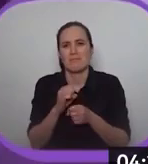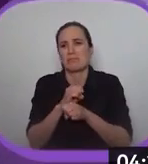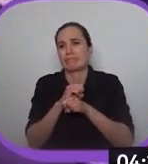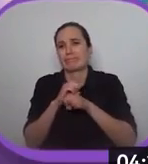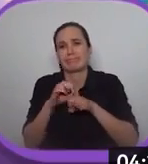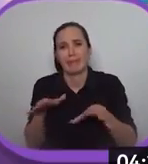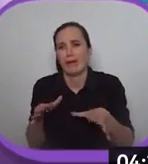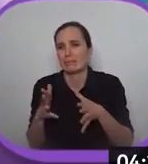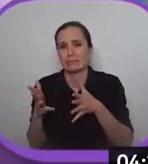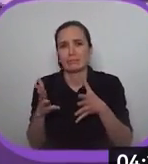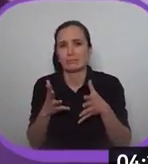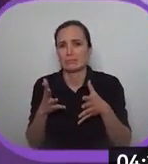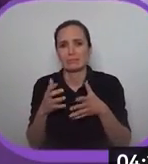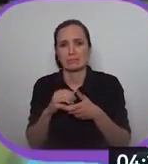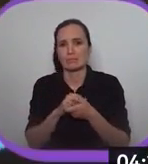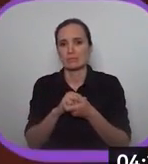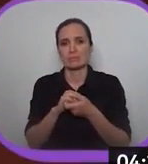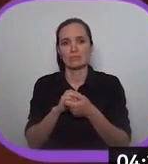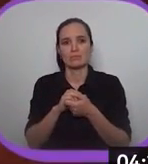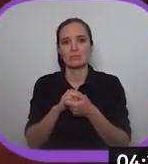Es la peor tonada que he mezclado.